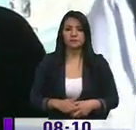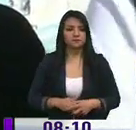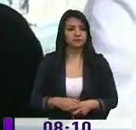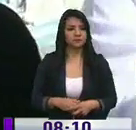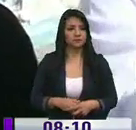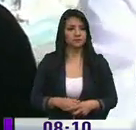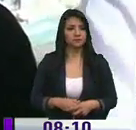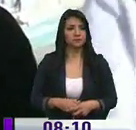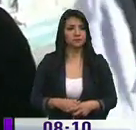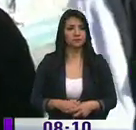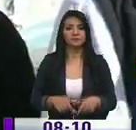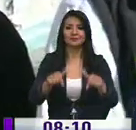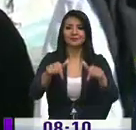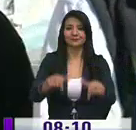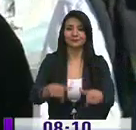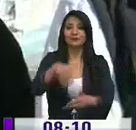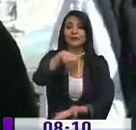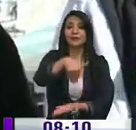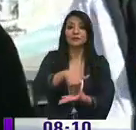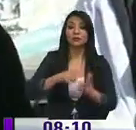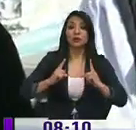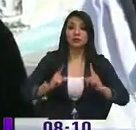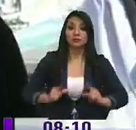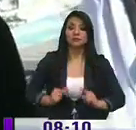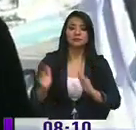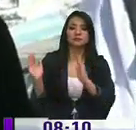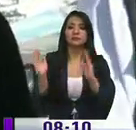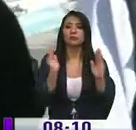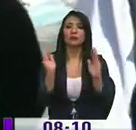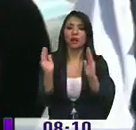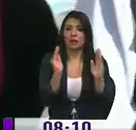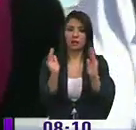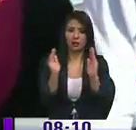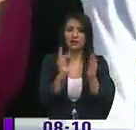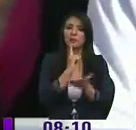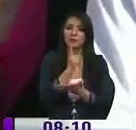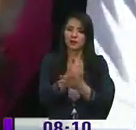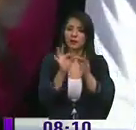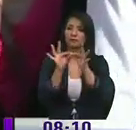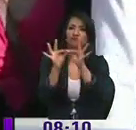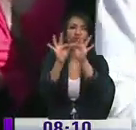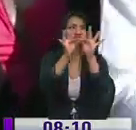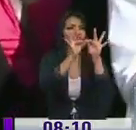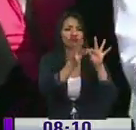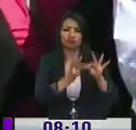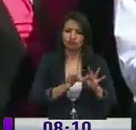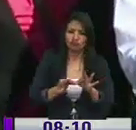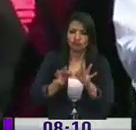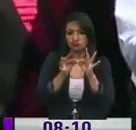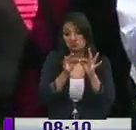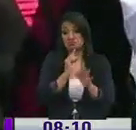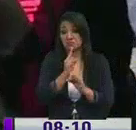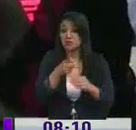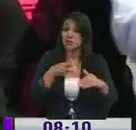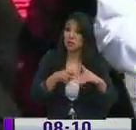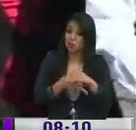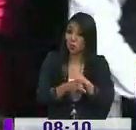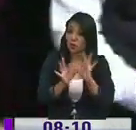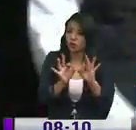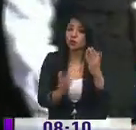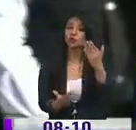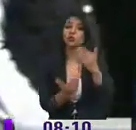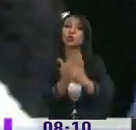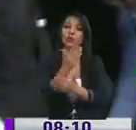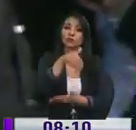nosotros estamos temporalmente con este centro de salud, que si es verdad se lo adecuó en función de que se nos iba a repotencializar el